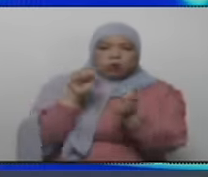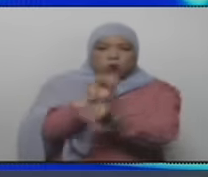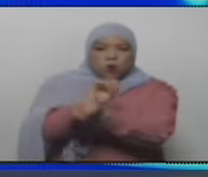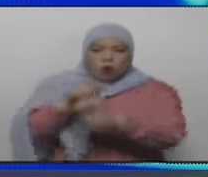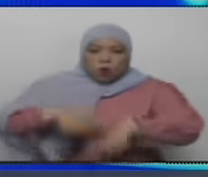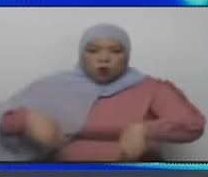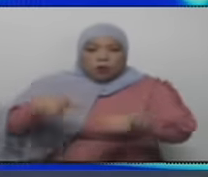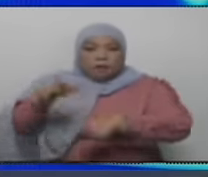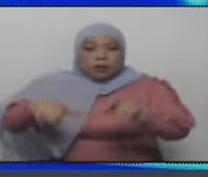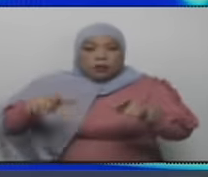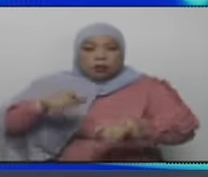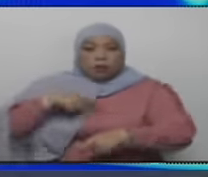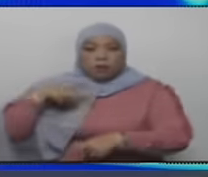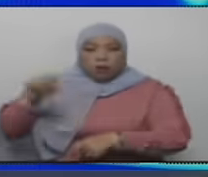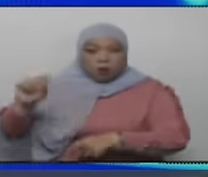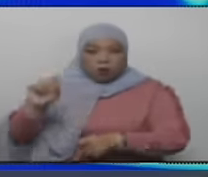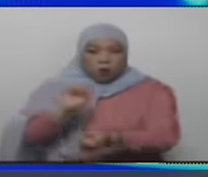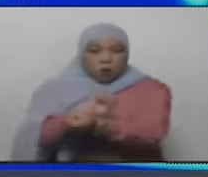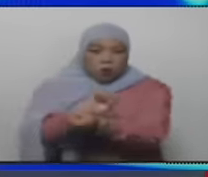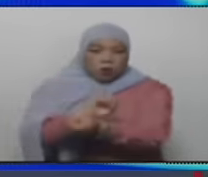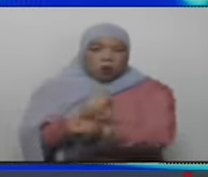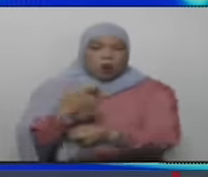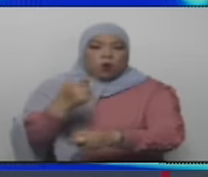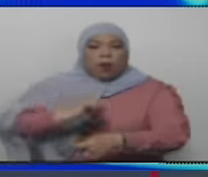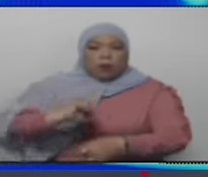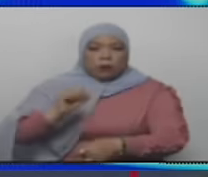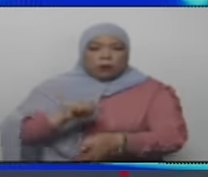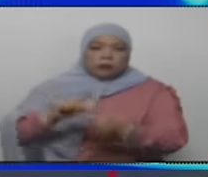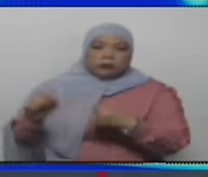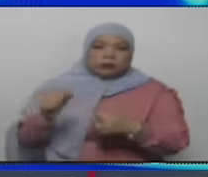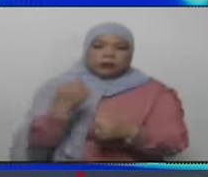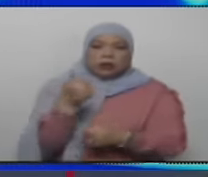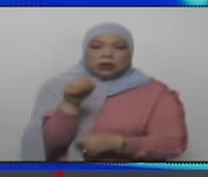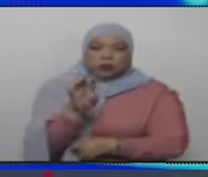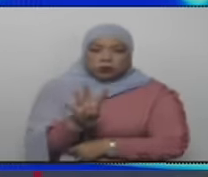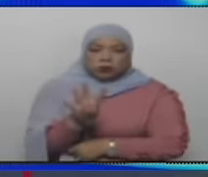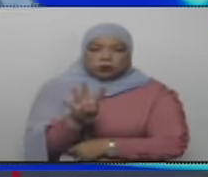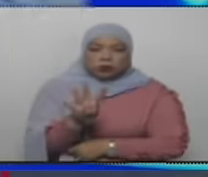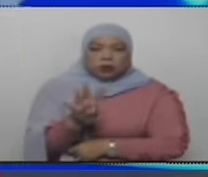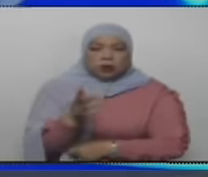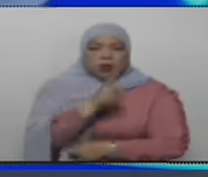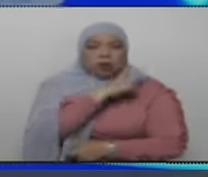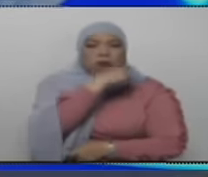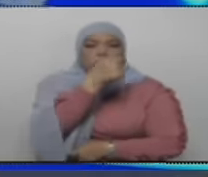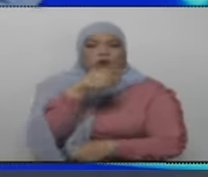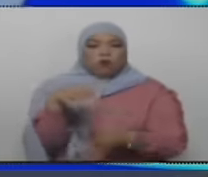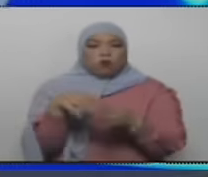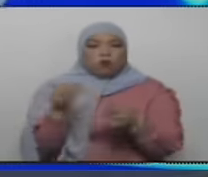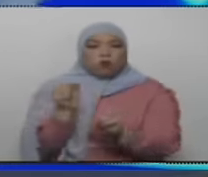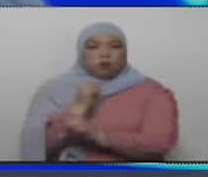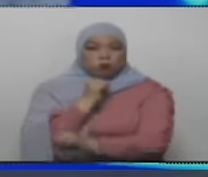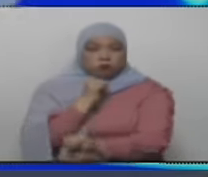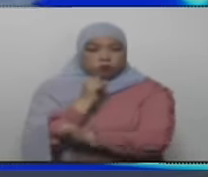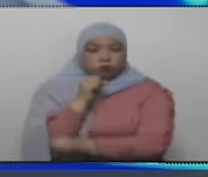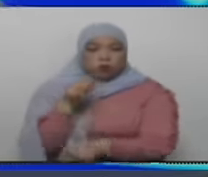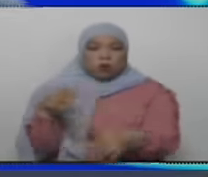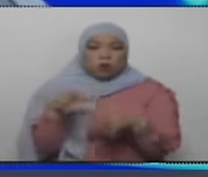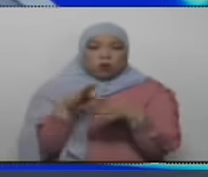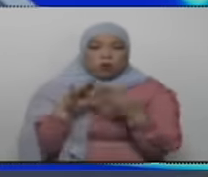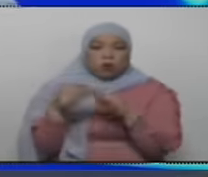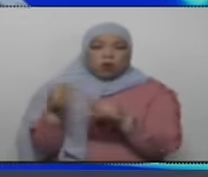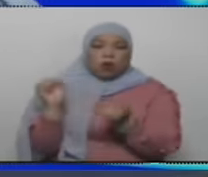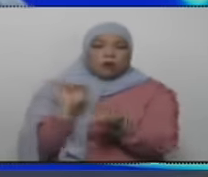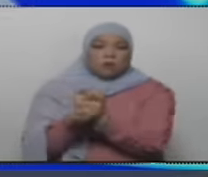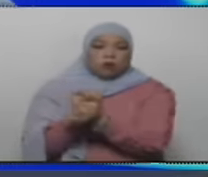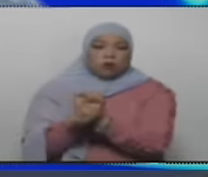para liberar a los detenidos, y tenemos 14 jefes de banda, 14 jefes de banda que estaban